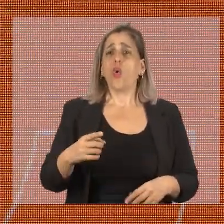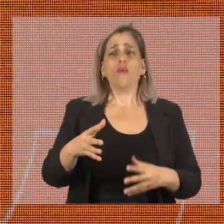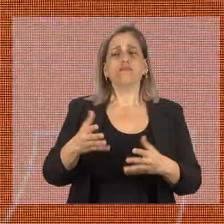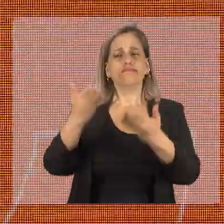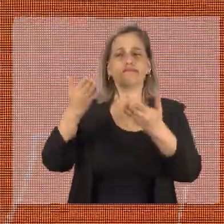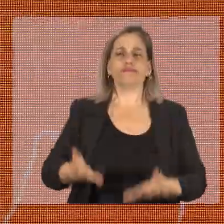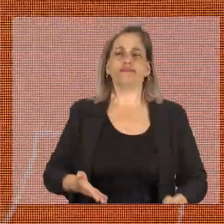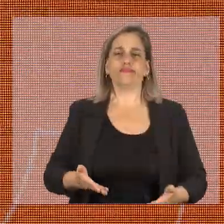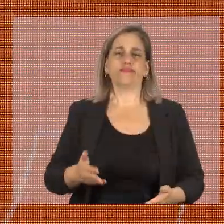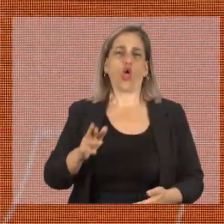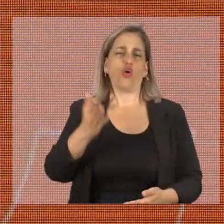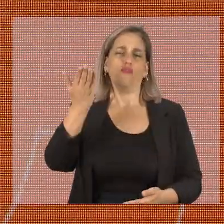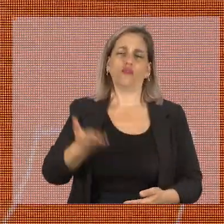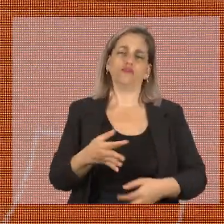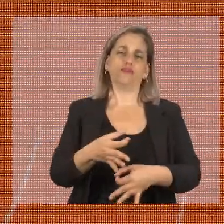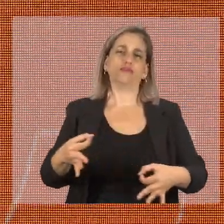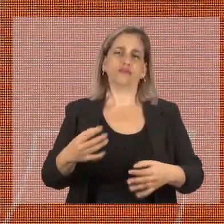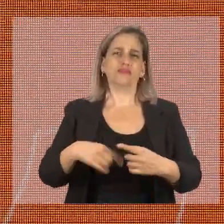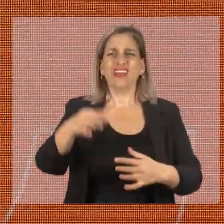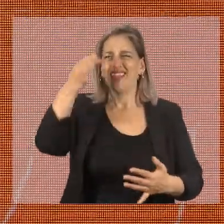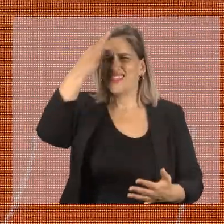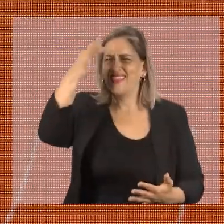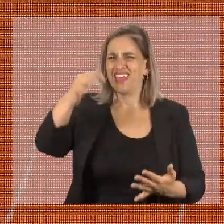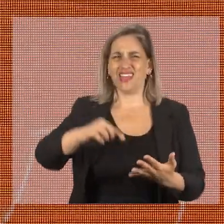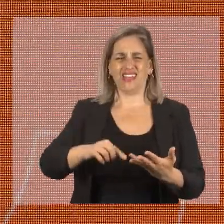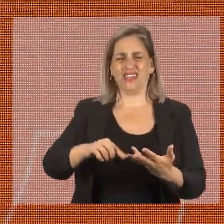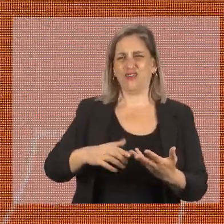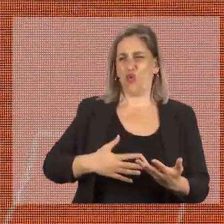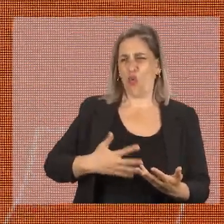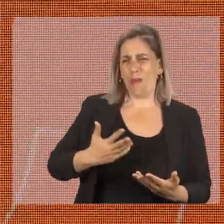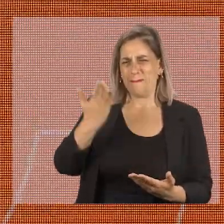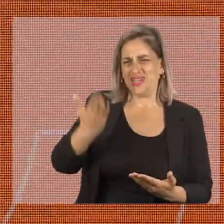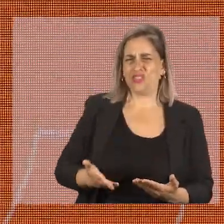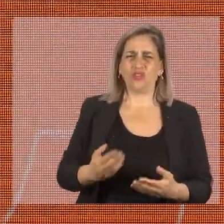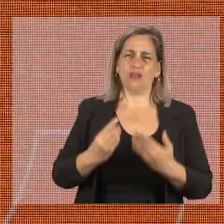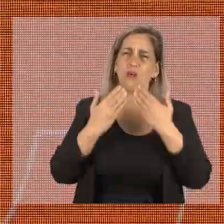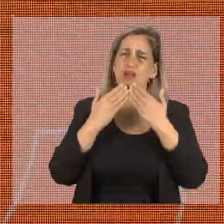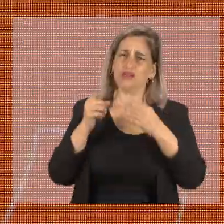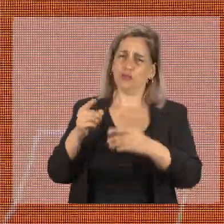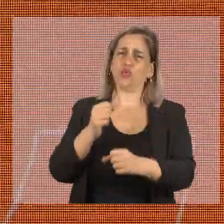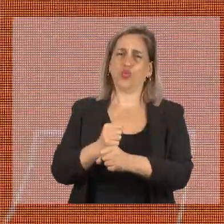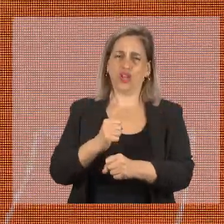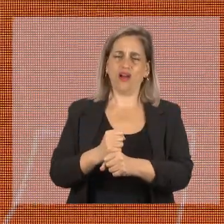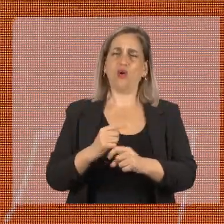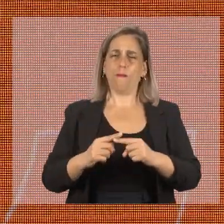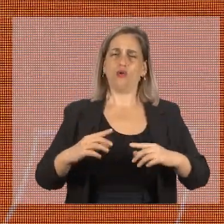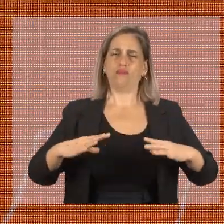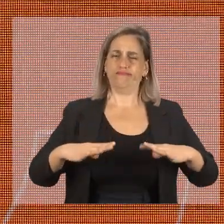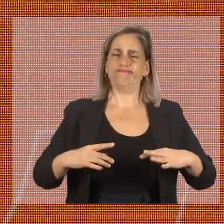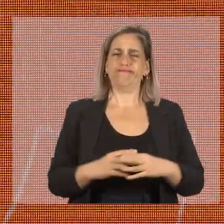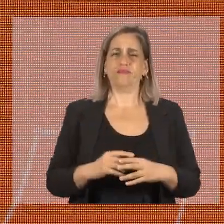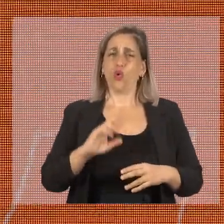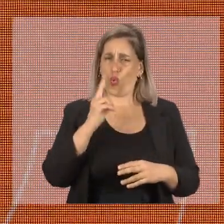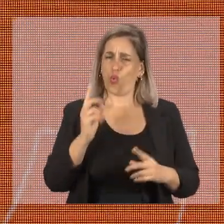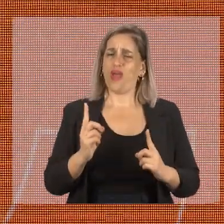Un crack por donde se lo mire. Técnicamente, humanamente, todo. Estamos muy agradecidos a